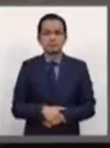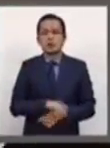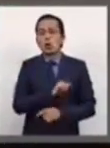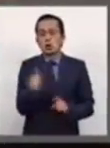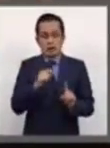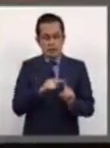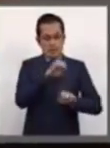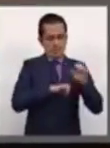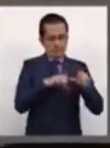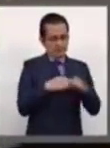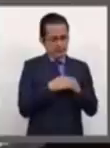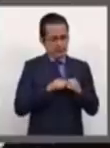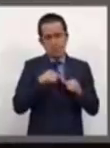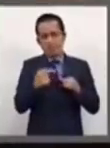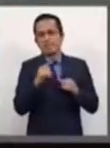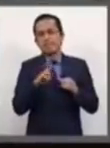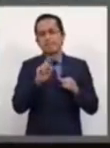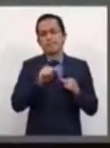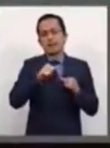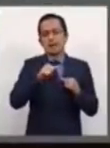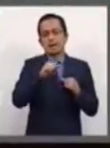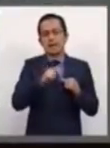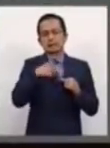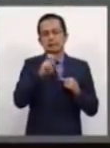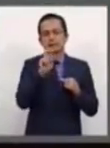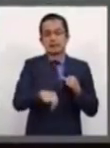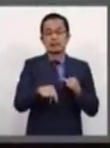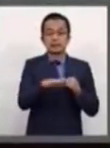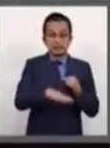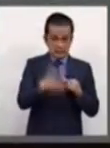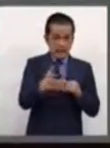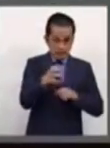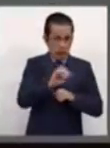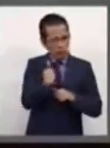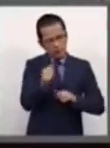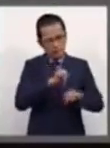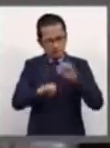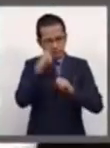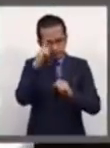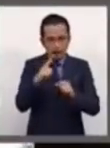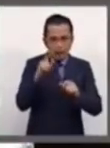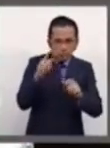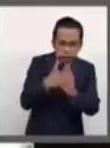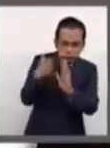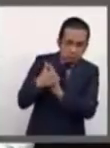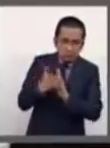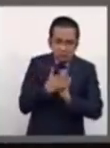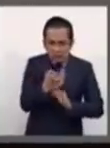el complejo enfrente de los complejos de Pemex que hoy están semiparalizados, casi